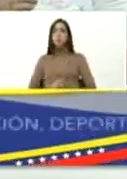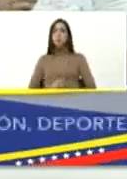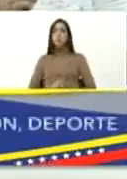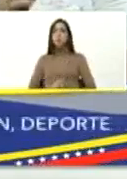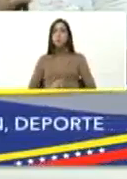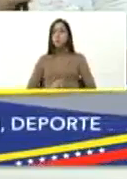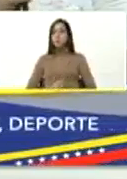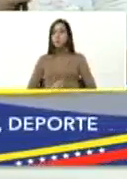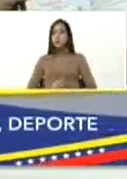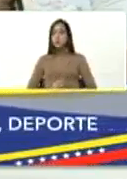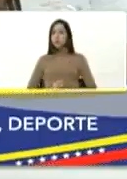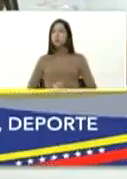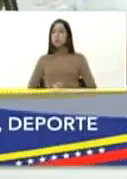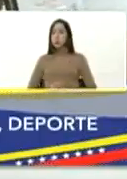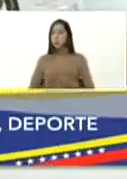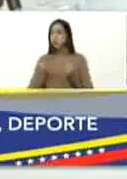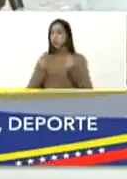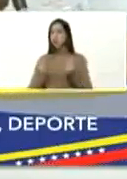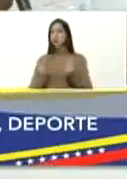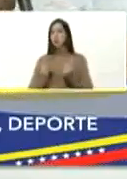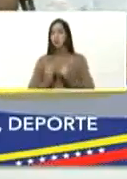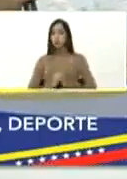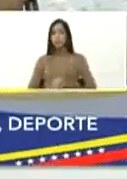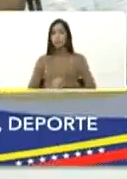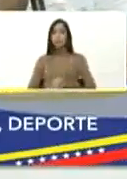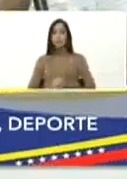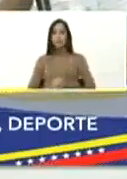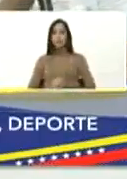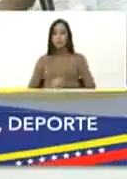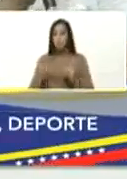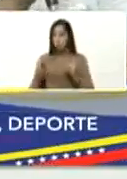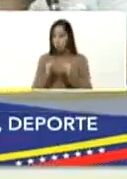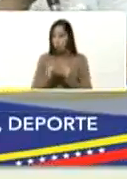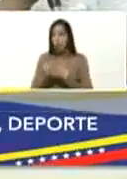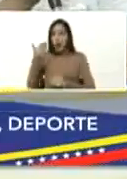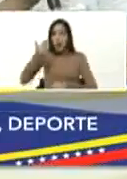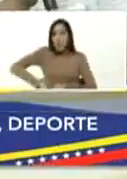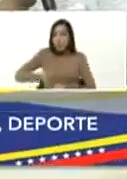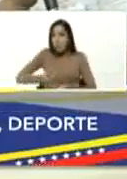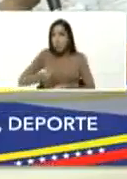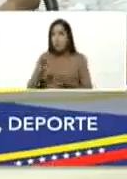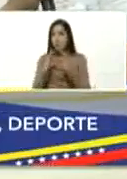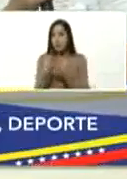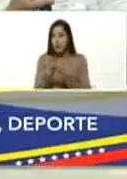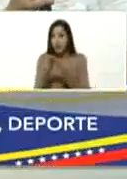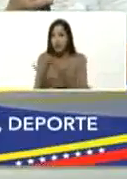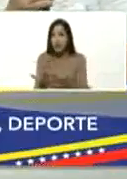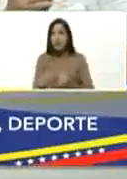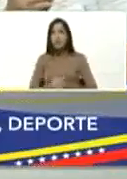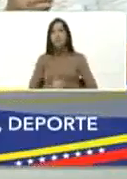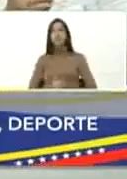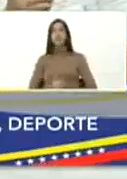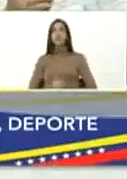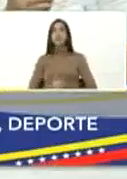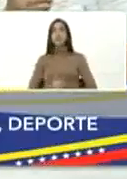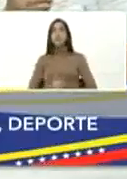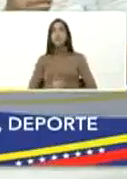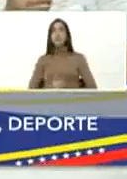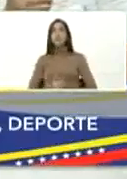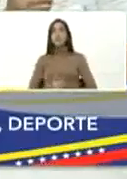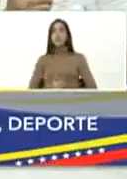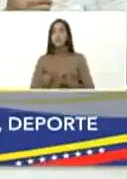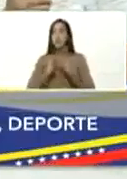No es poca cosa si una vivienda es tan importante para una familia. Fíjate tú, la